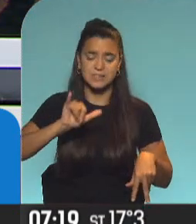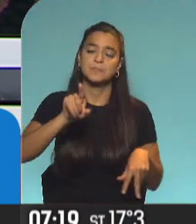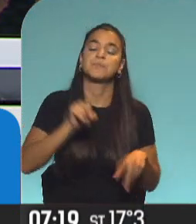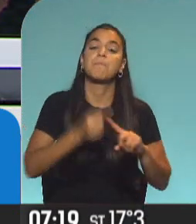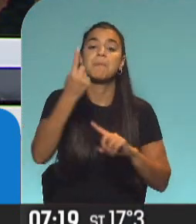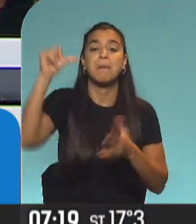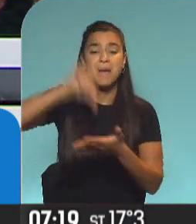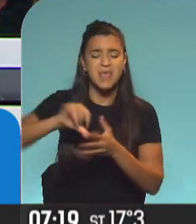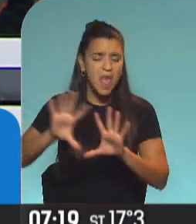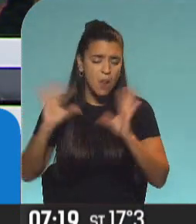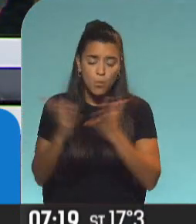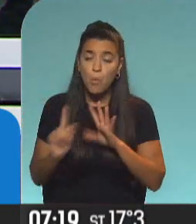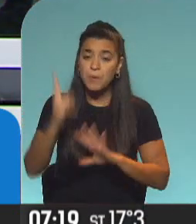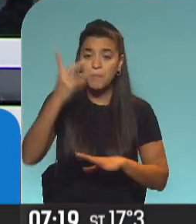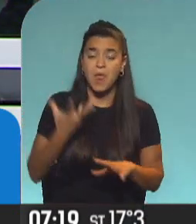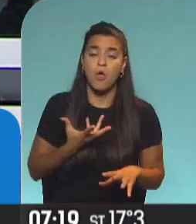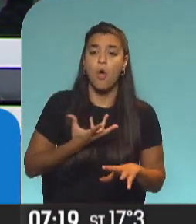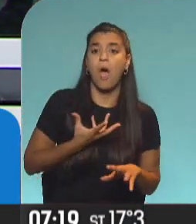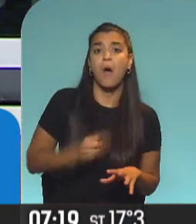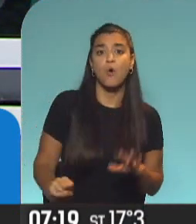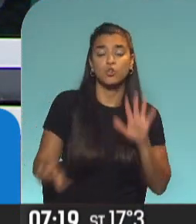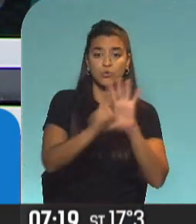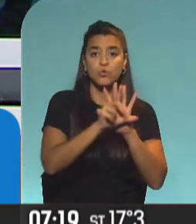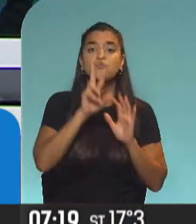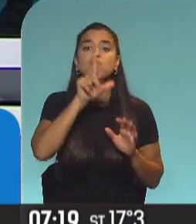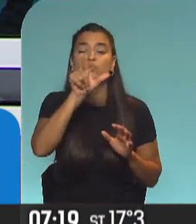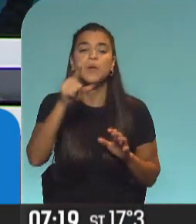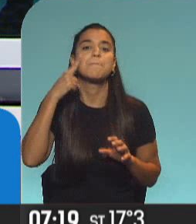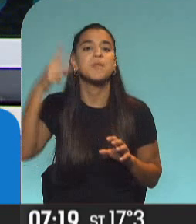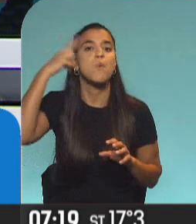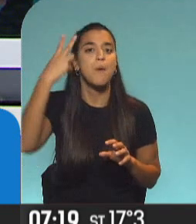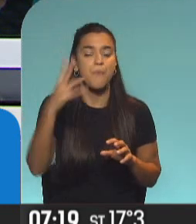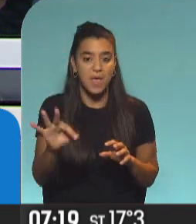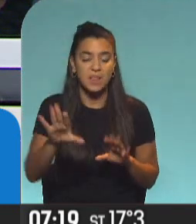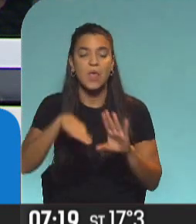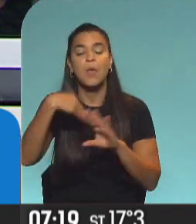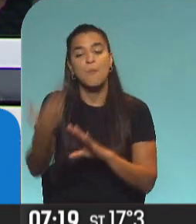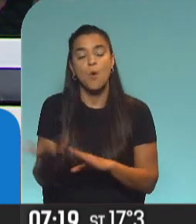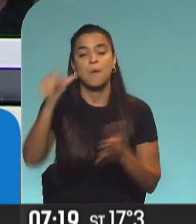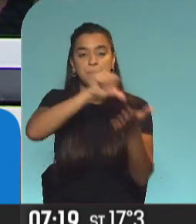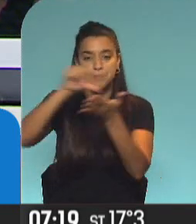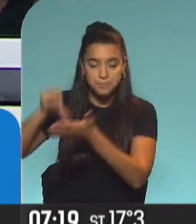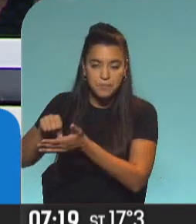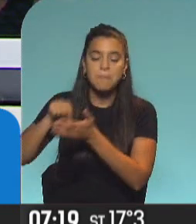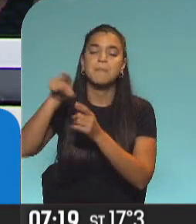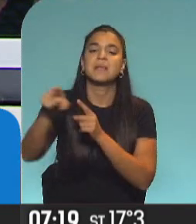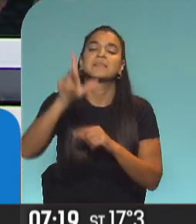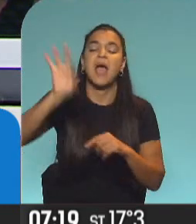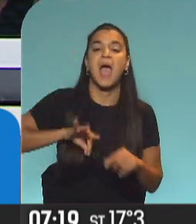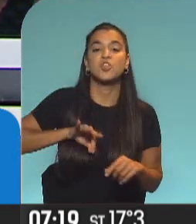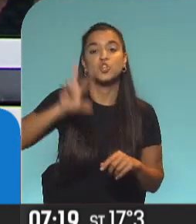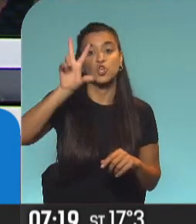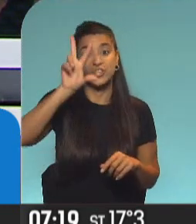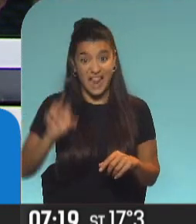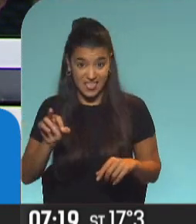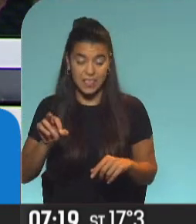país del mundo en legalizar el aborto, la Rusia soviética, 1920. A ellos le siguieron los países escandinavos en los años 30, casi todos los países